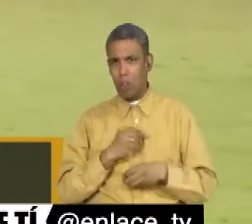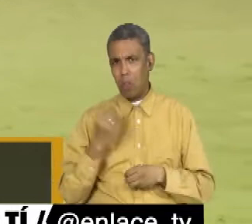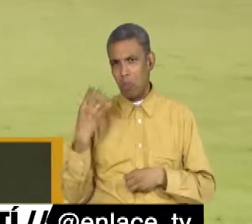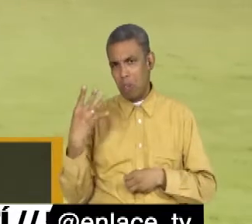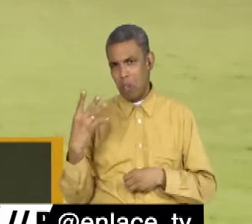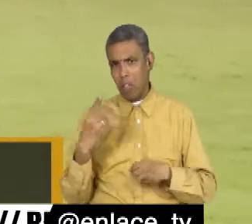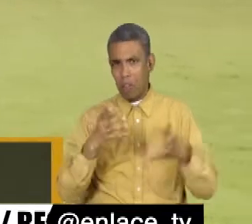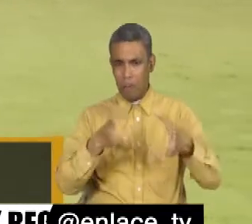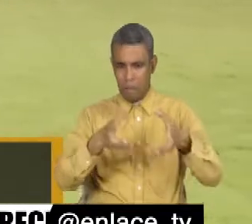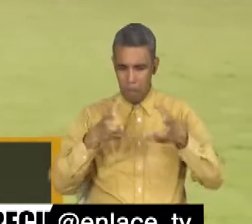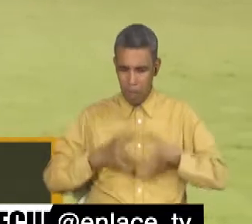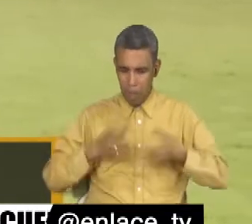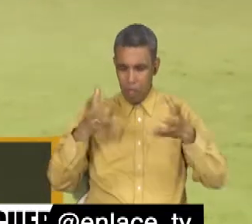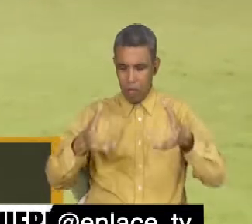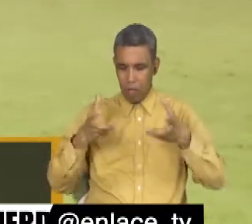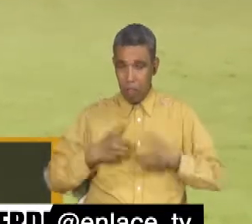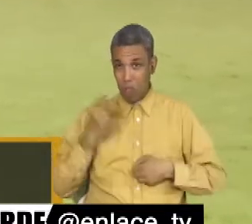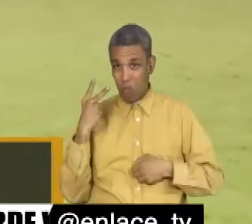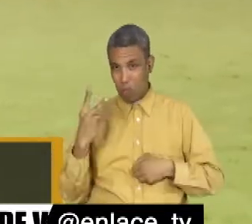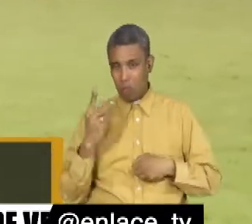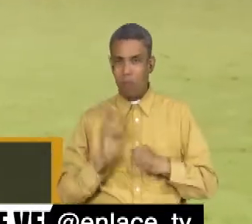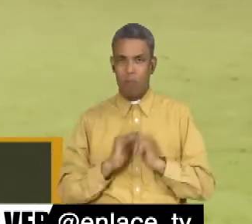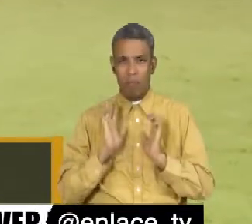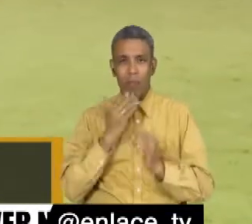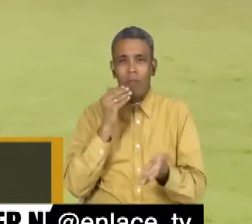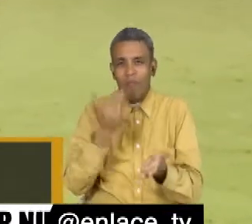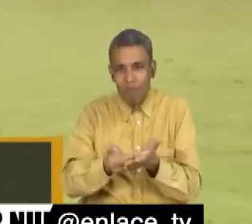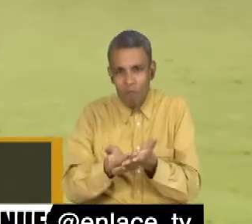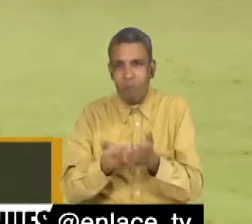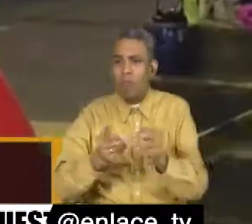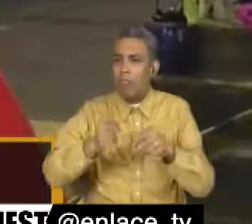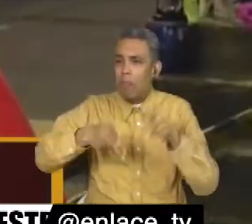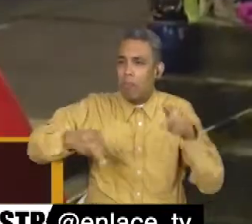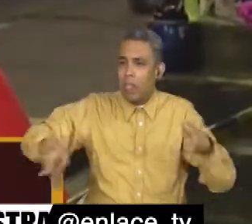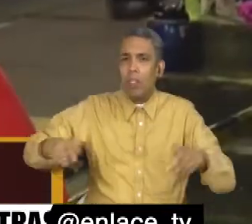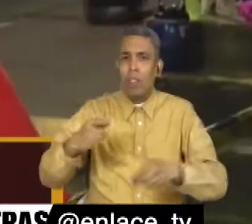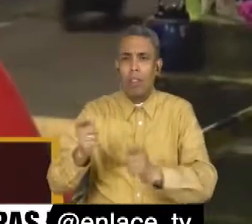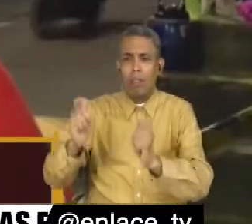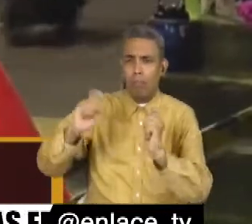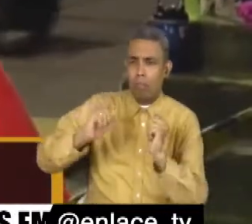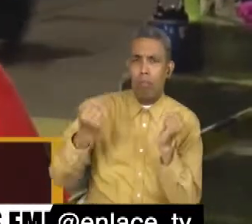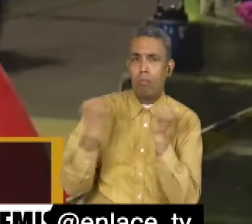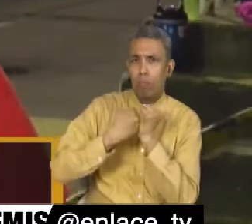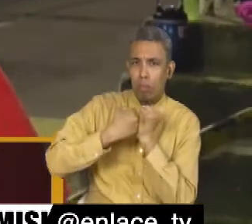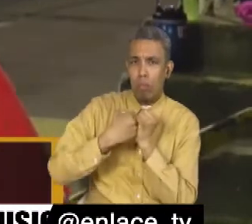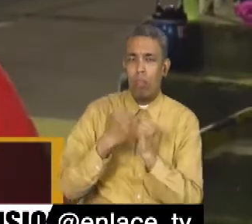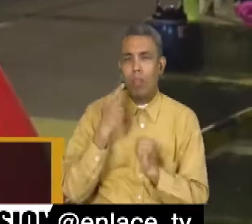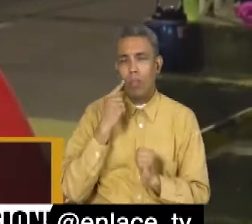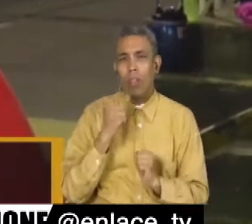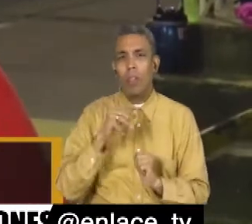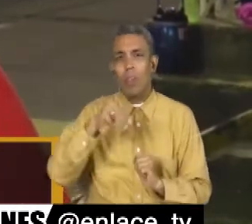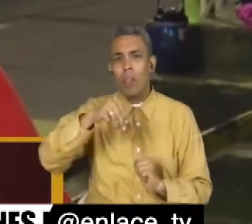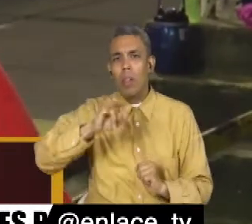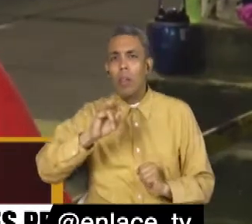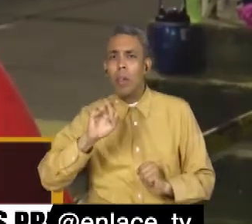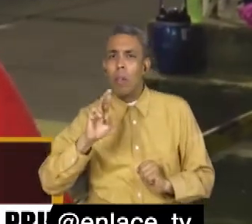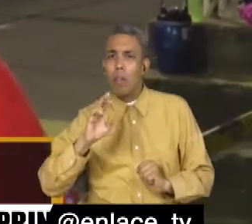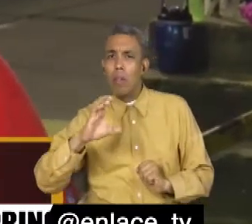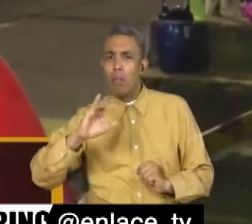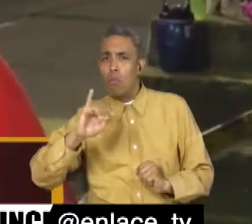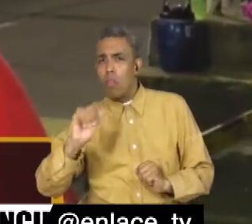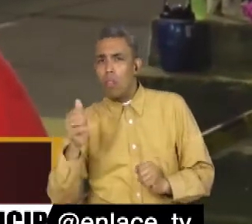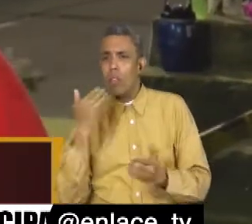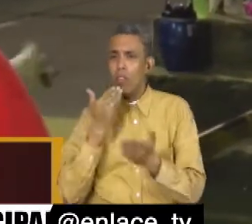paso agradezco a las personas que nos aportaron, el señor Elvido Cumplido, el señor Murcia y el jugador de la Alianza